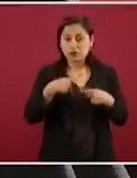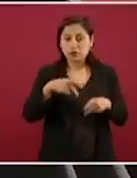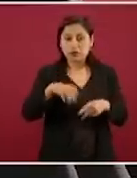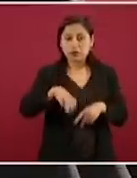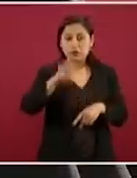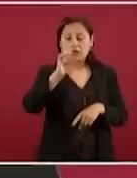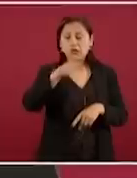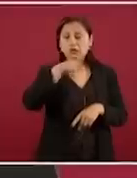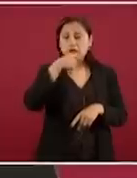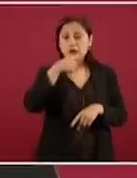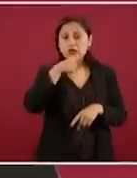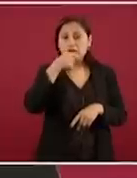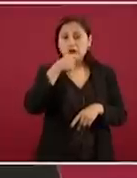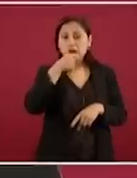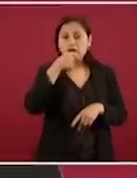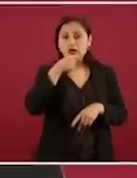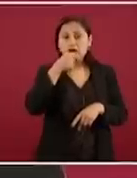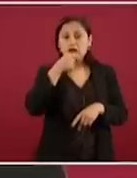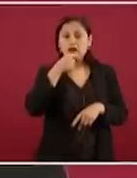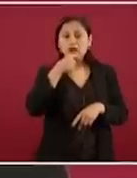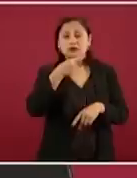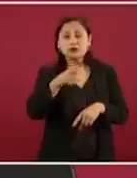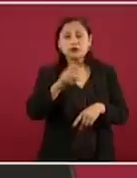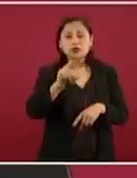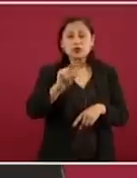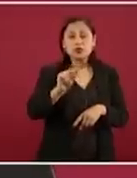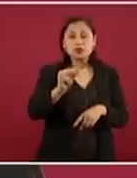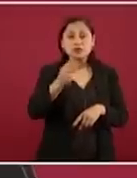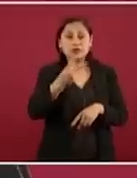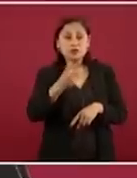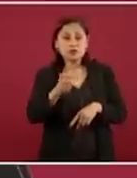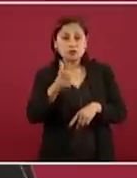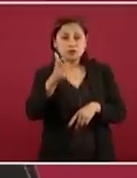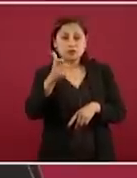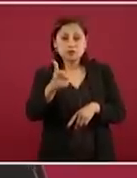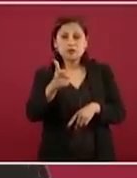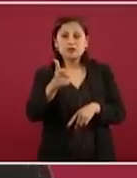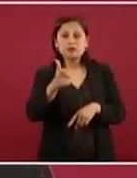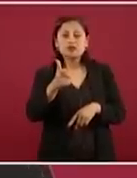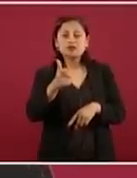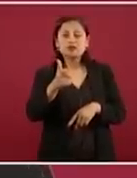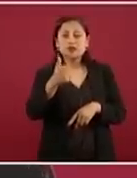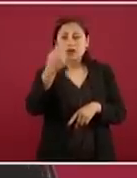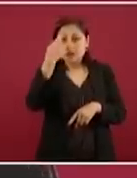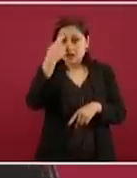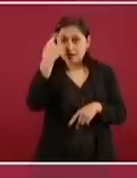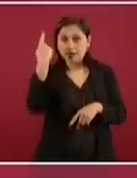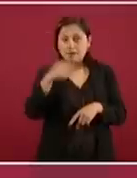180, 200 pesos bimestrales para ir a buscar su apoyo.